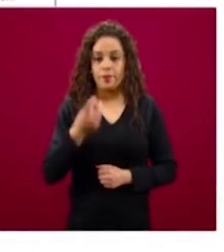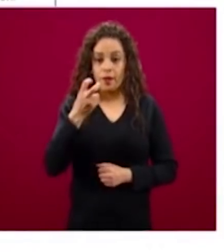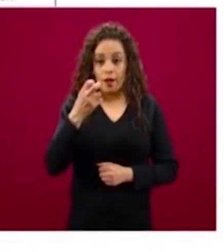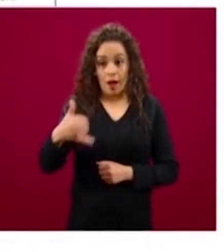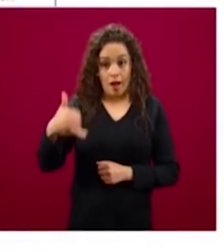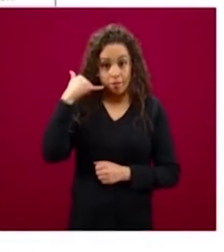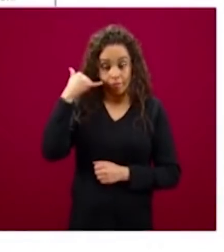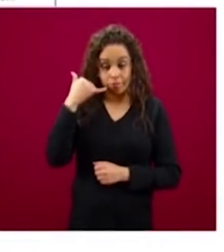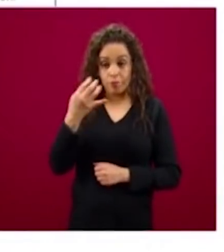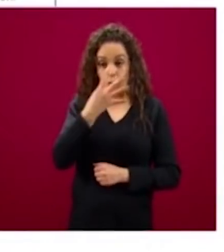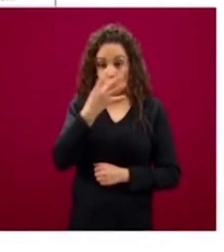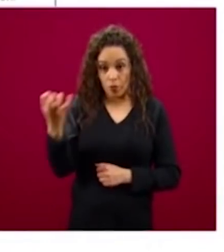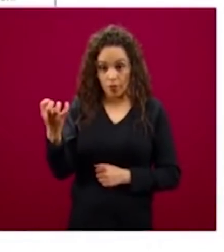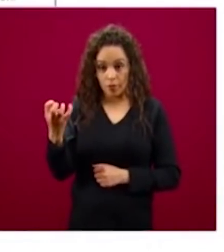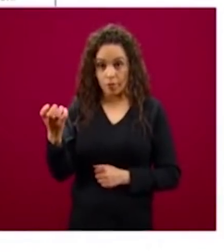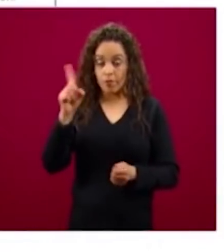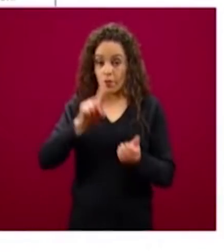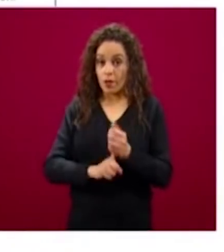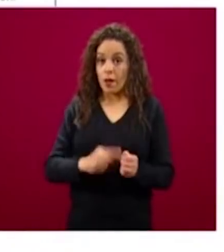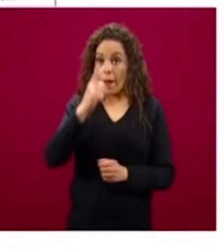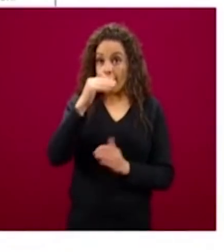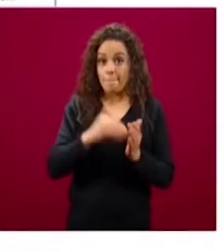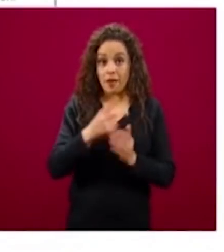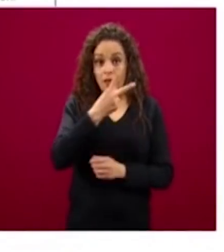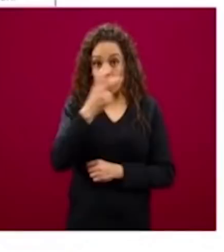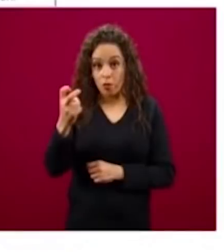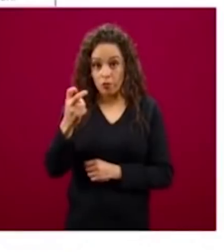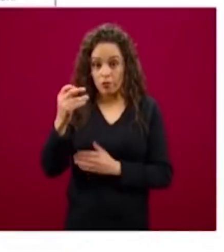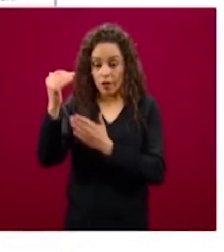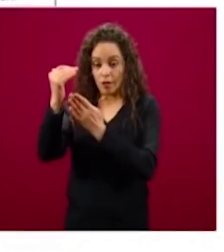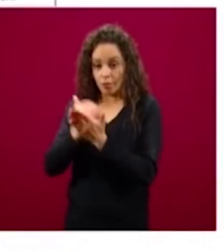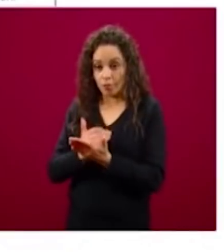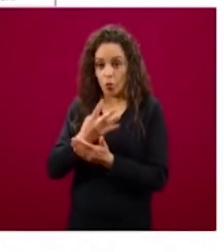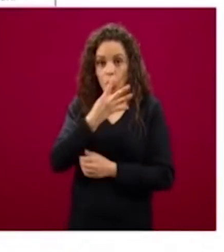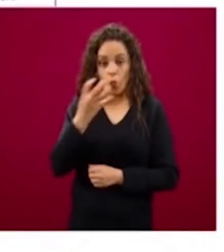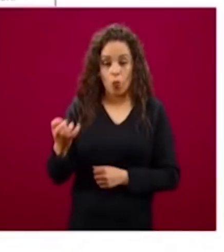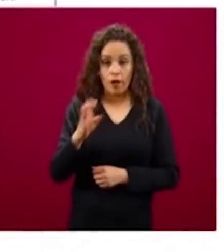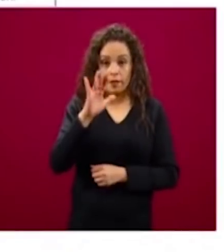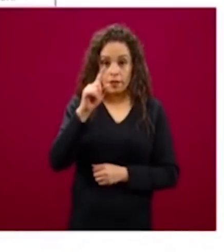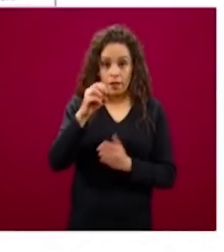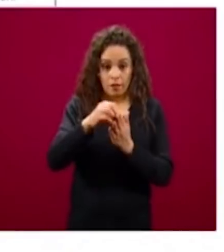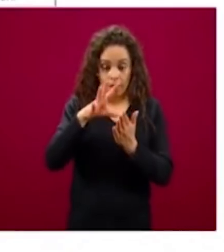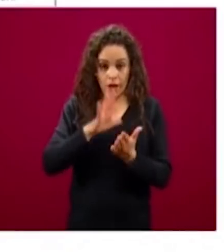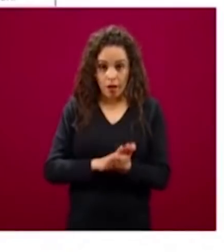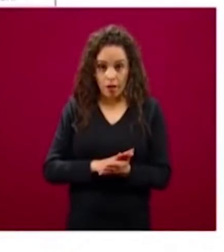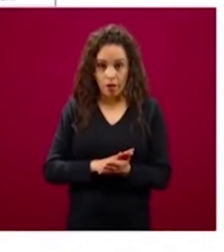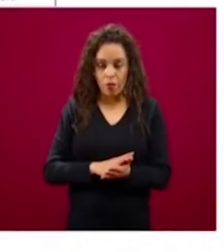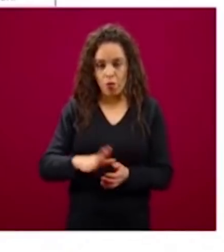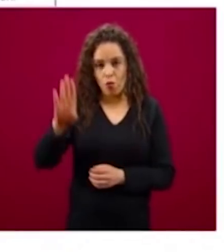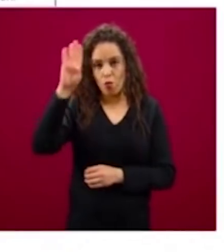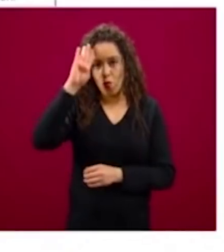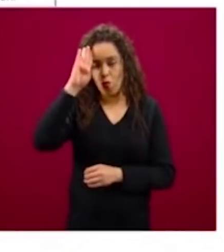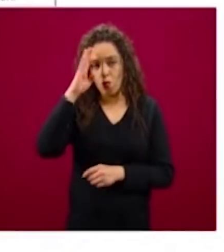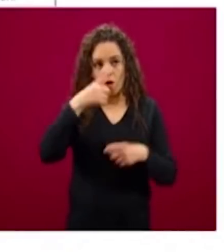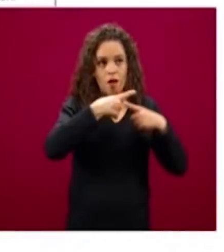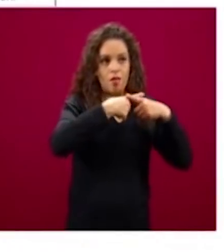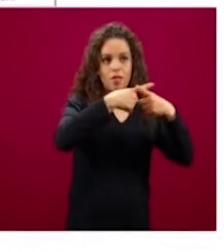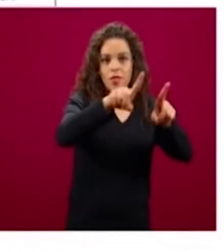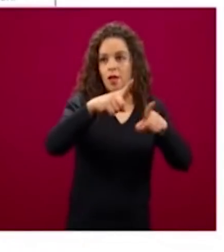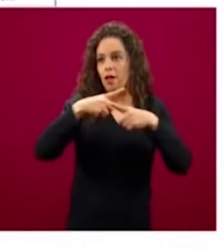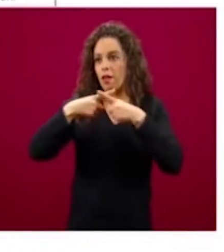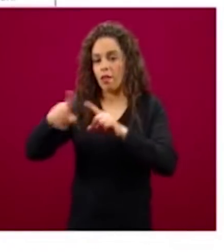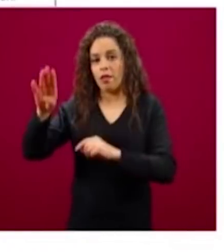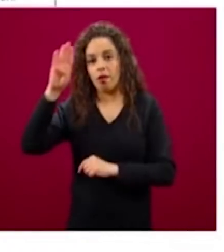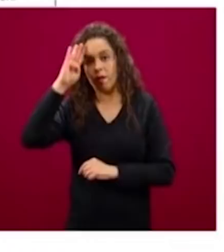de 1.200 llamadas a 400 citas de donación, hay una gran diferencia. ¿Qué resulta en este